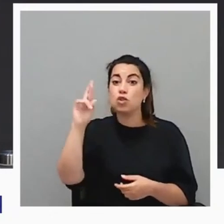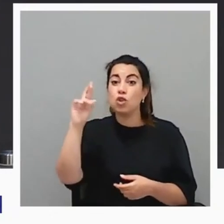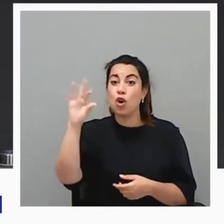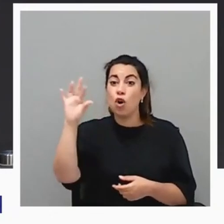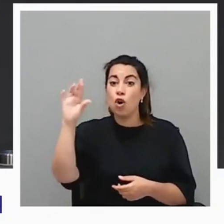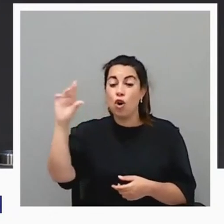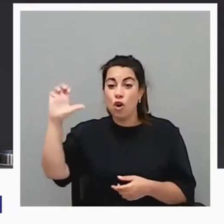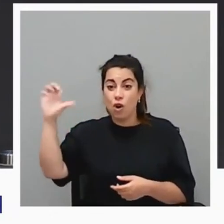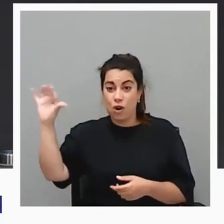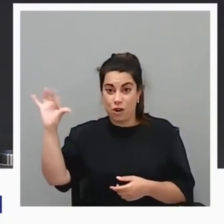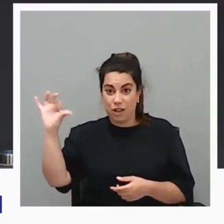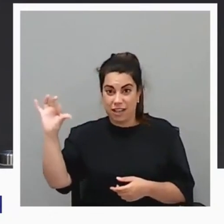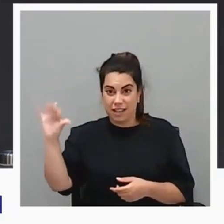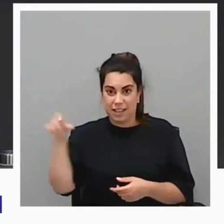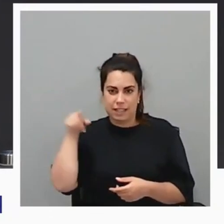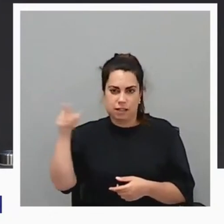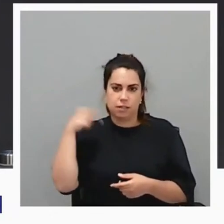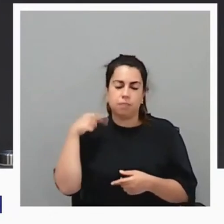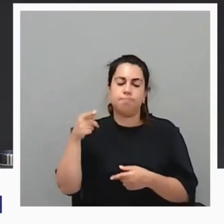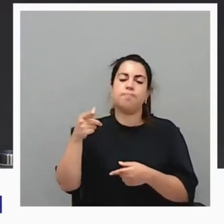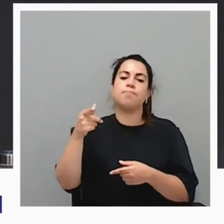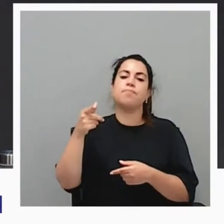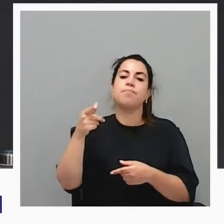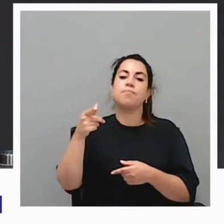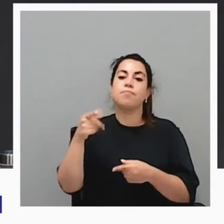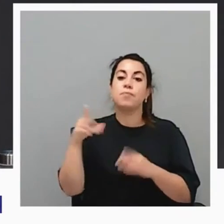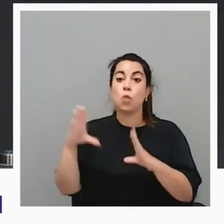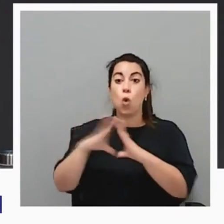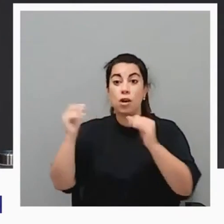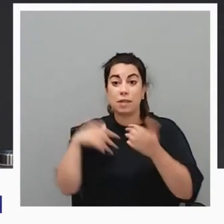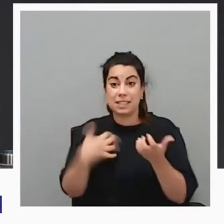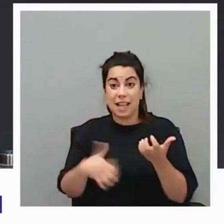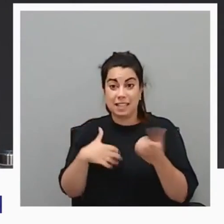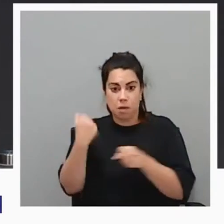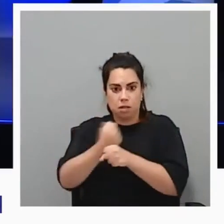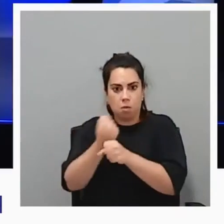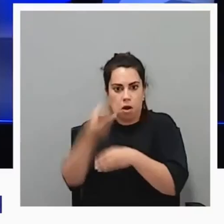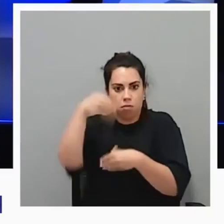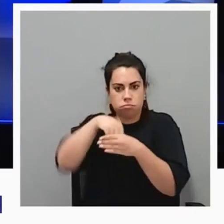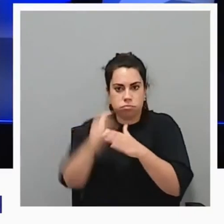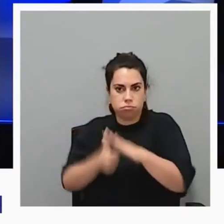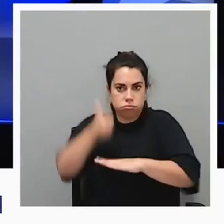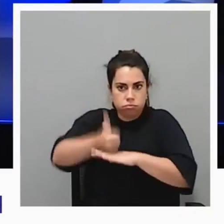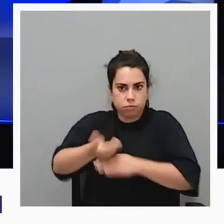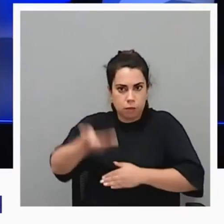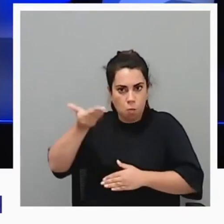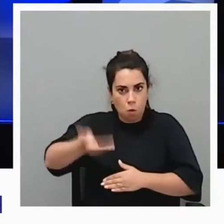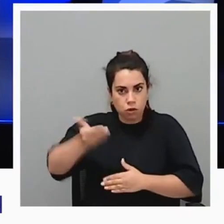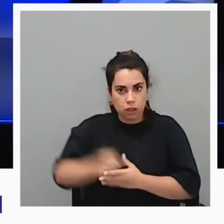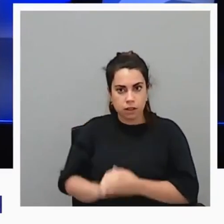y catedrático de Economía Aplicada en la Universidad de Sevilla. Profesor, por favor, un aplauso, si son tan amables.